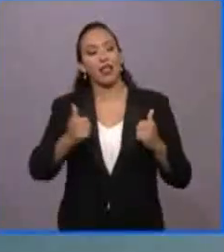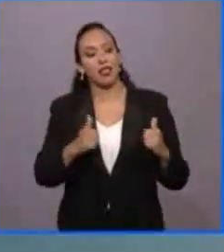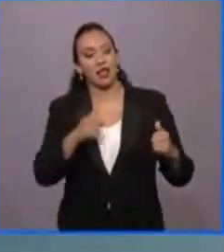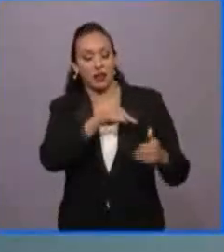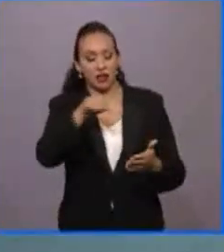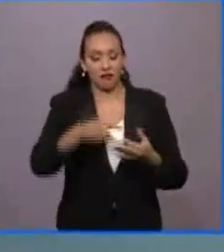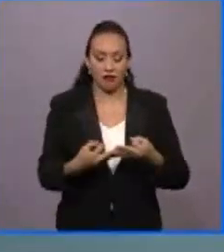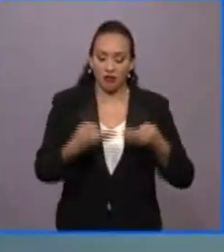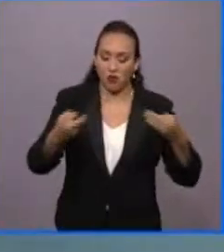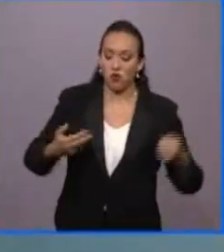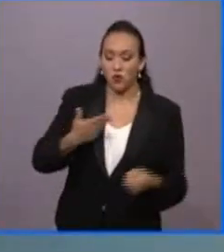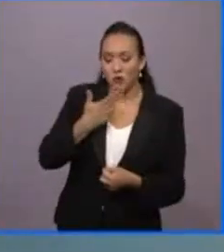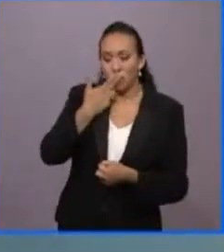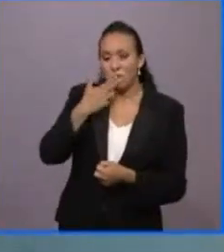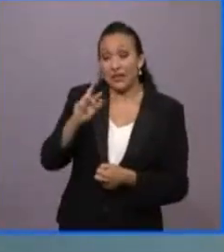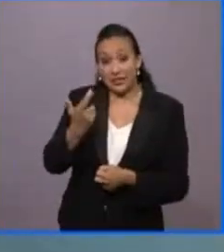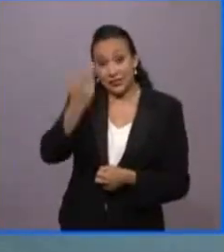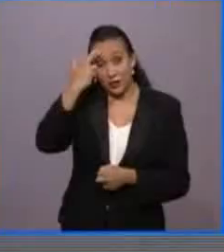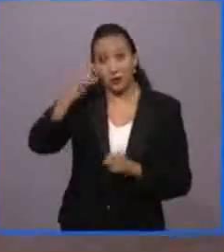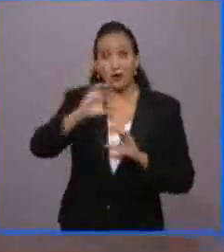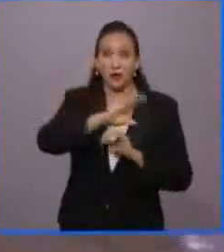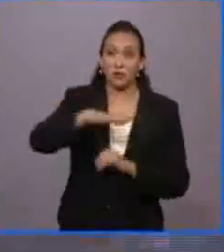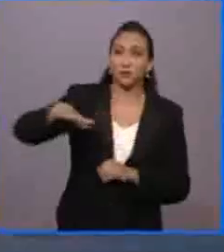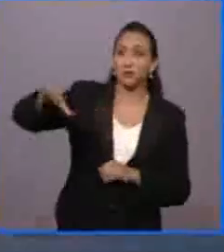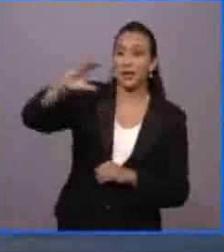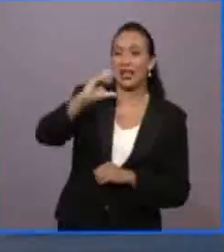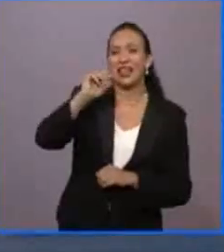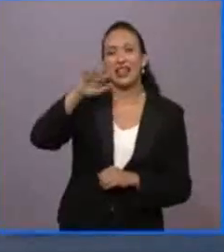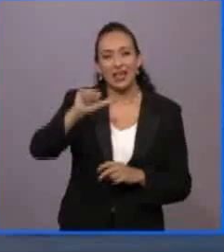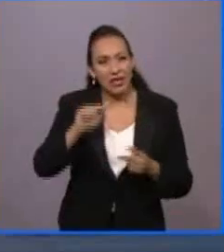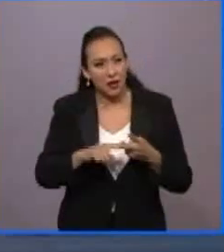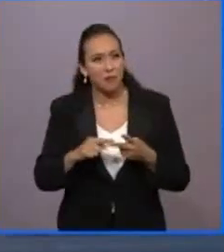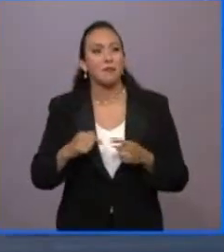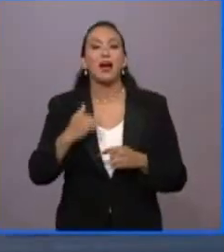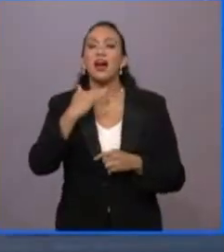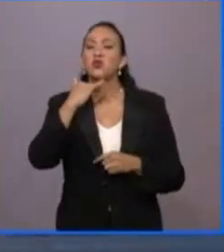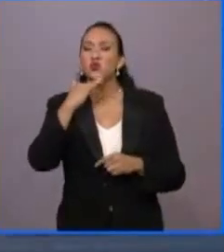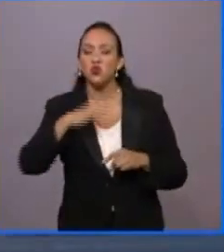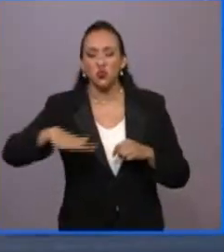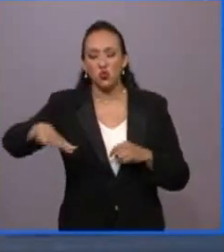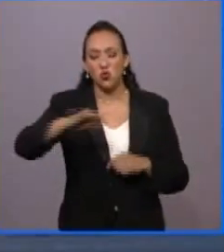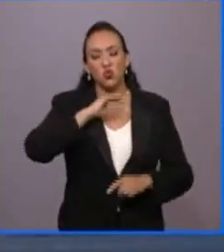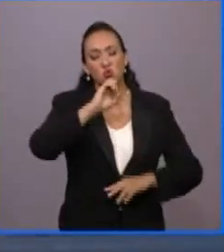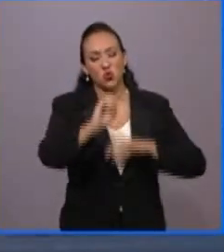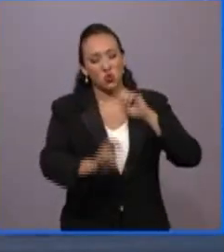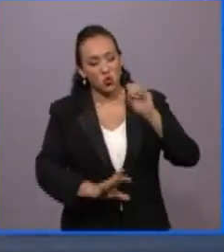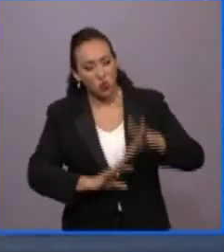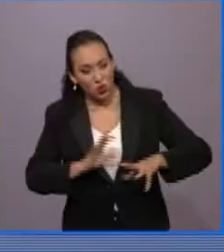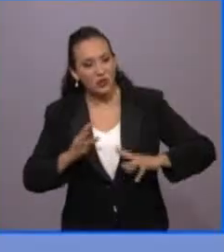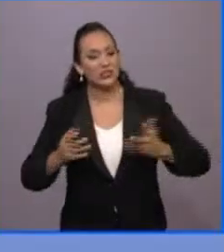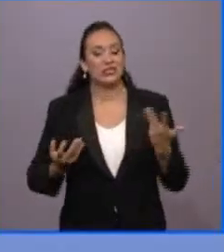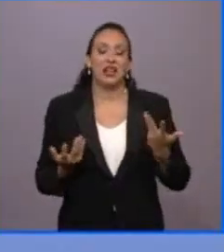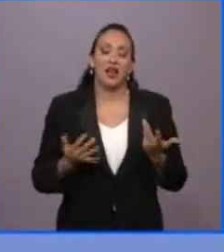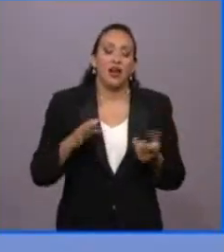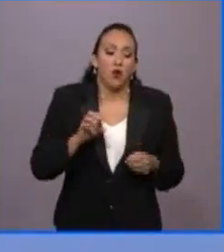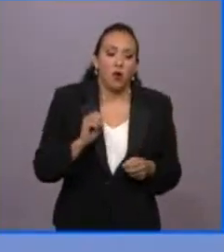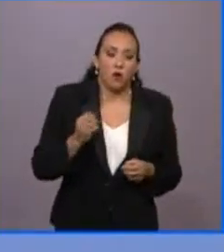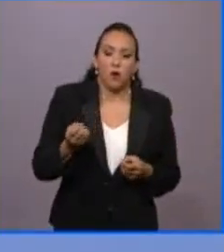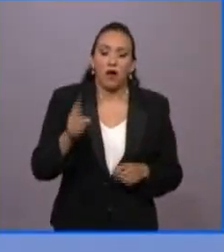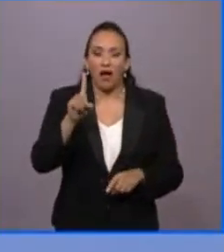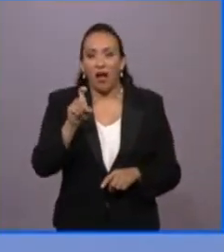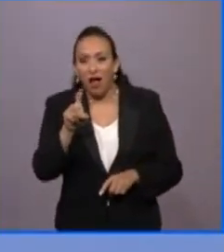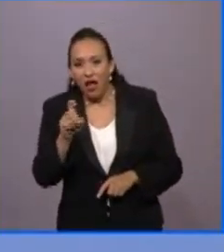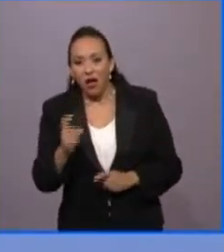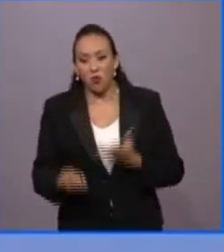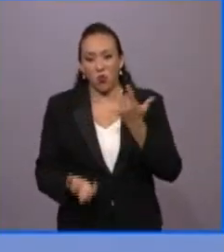hogares, recordando que el cambio climático, la contaminación, deforestación y la pérdida de biodiversidad son algunos